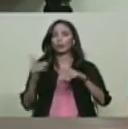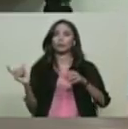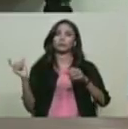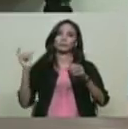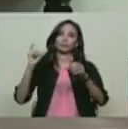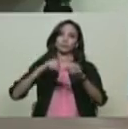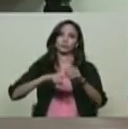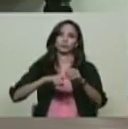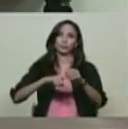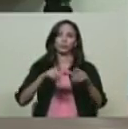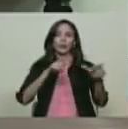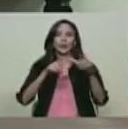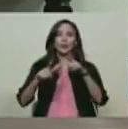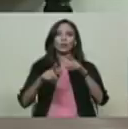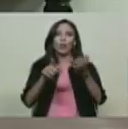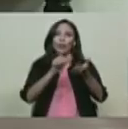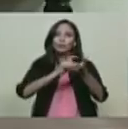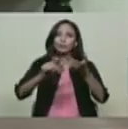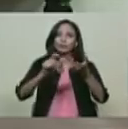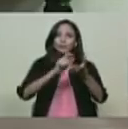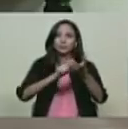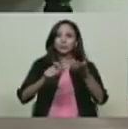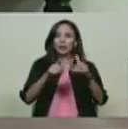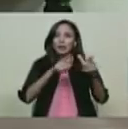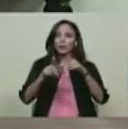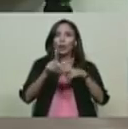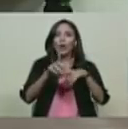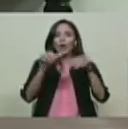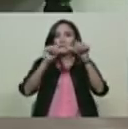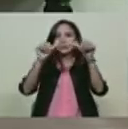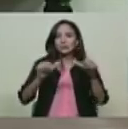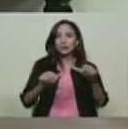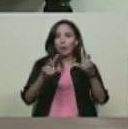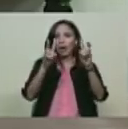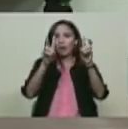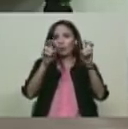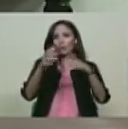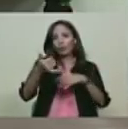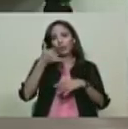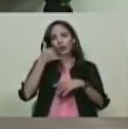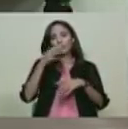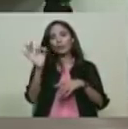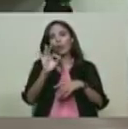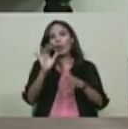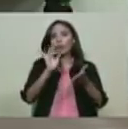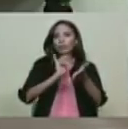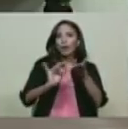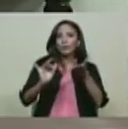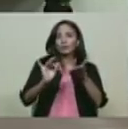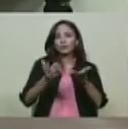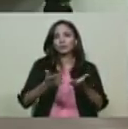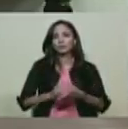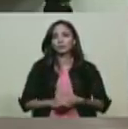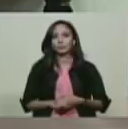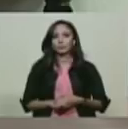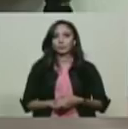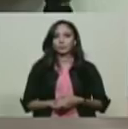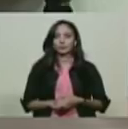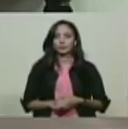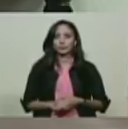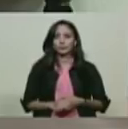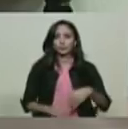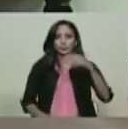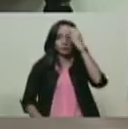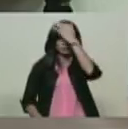incorporados al BQR aplicando el sistema a través de su teléfono o a través de una tableta,